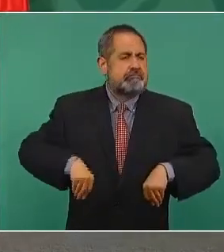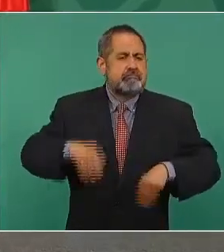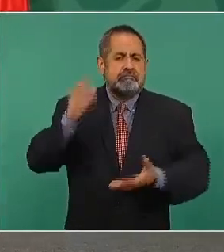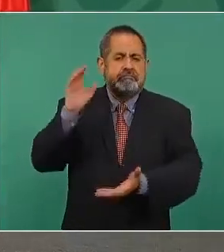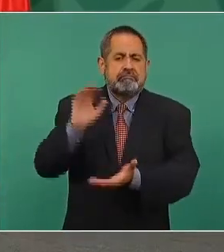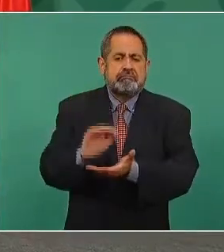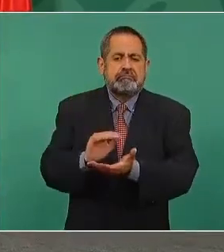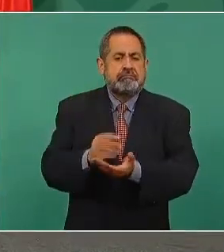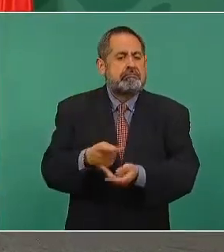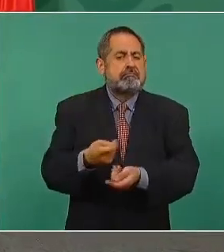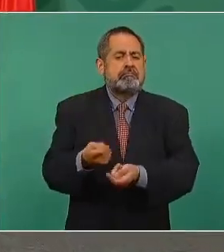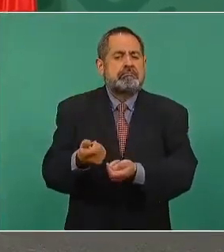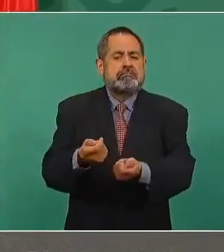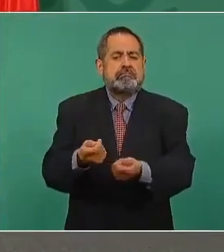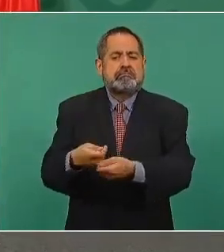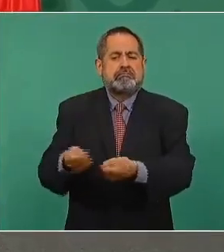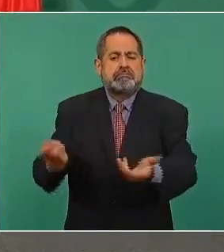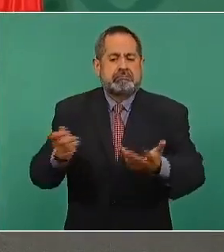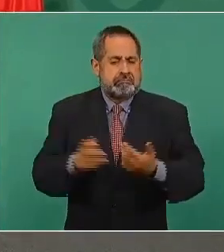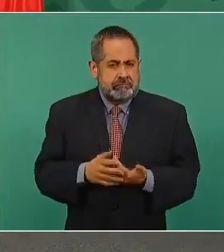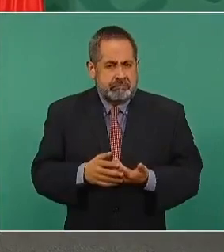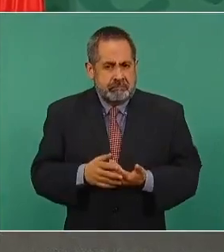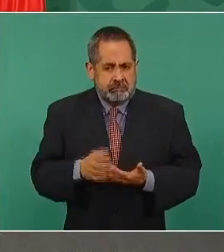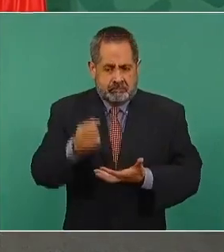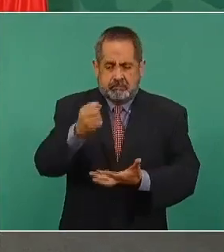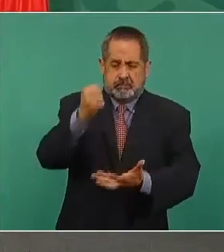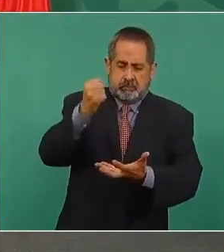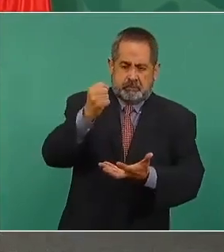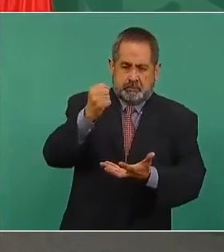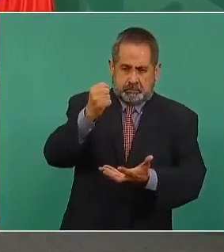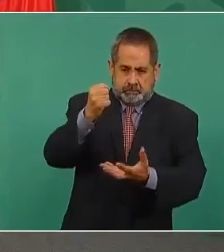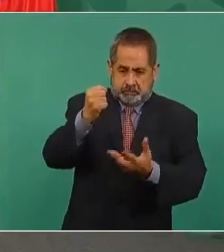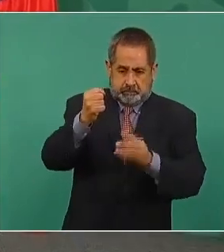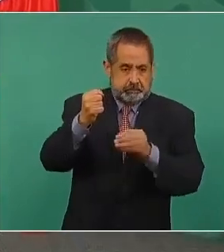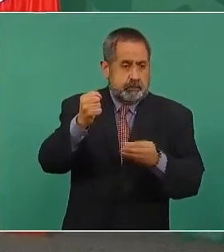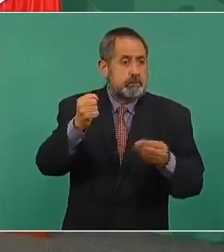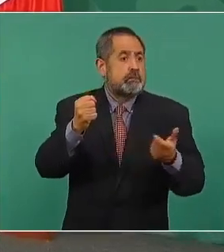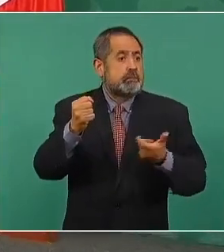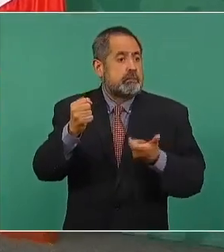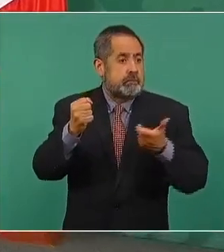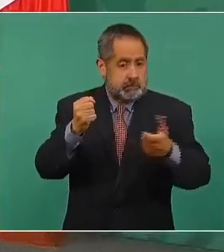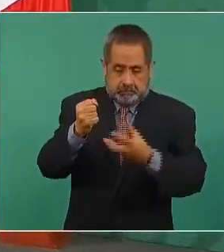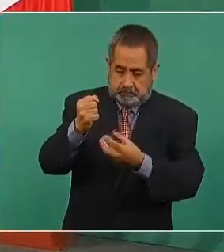O lo usaban para comprar lealtades,